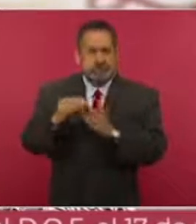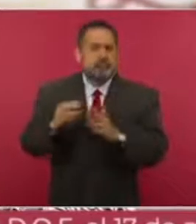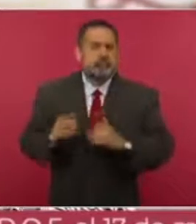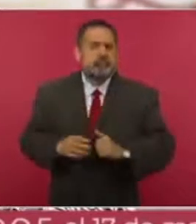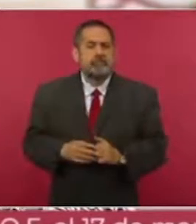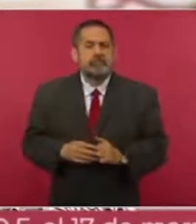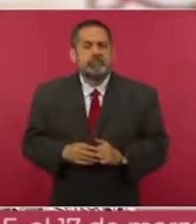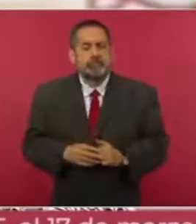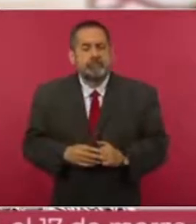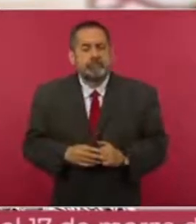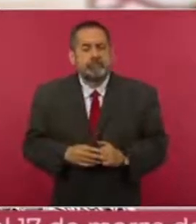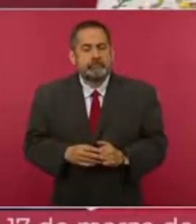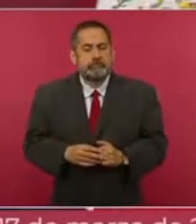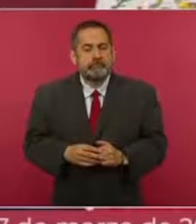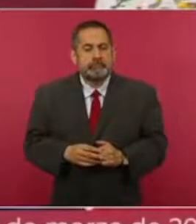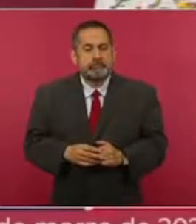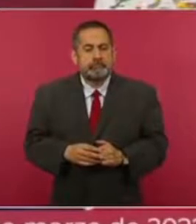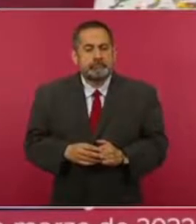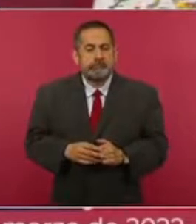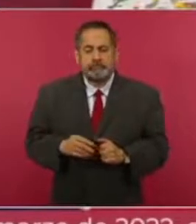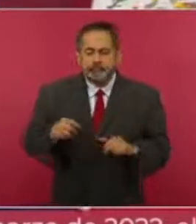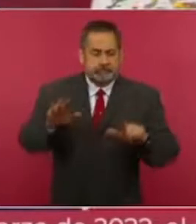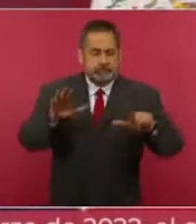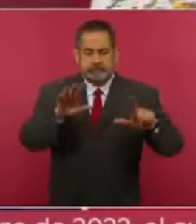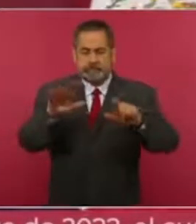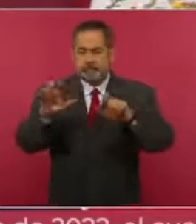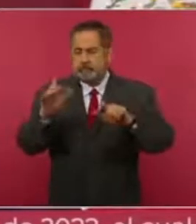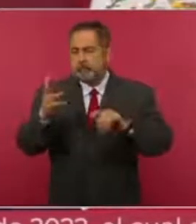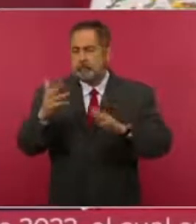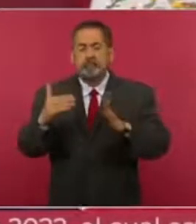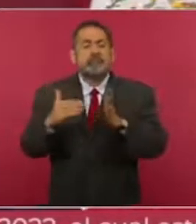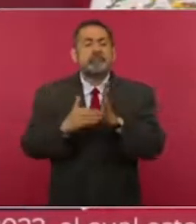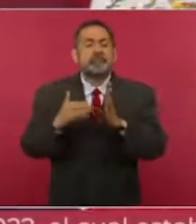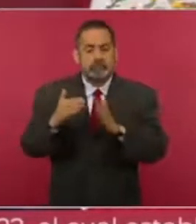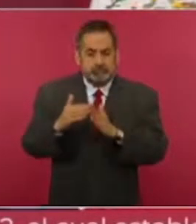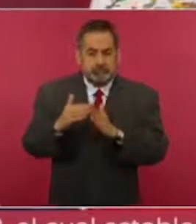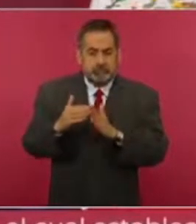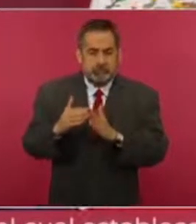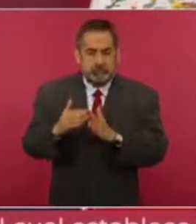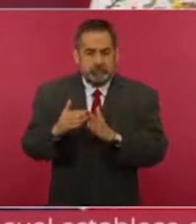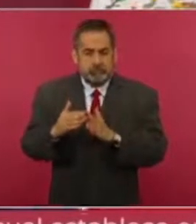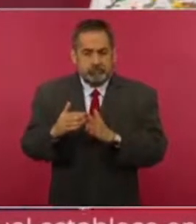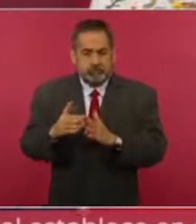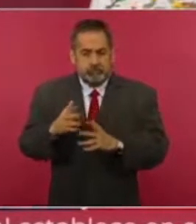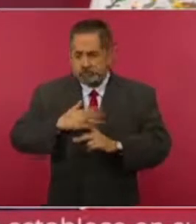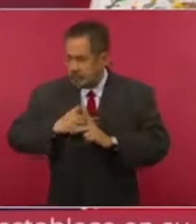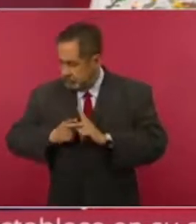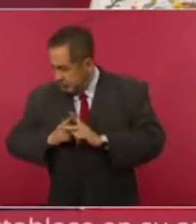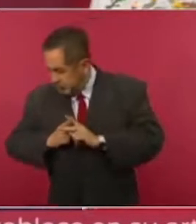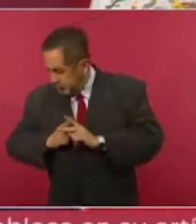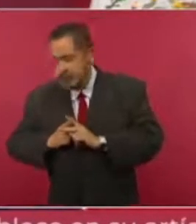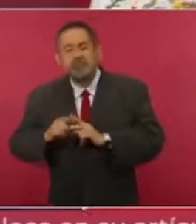Total. Son 750 millones. Si hago bien las cuentas.